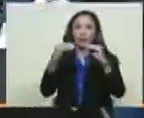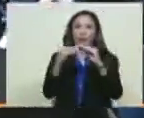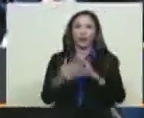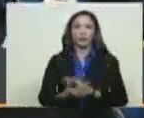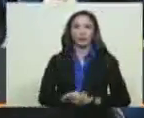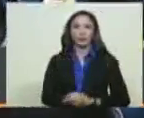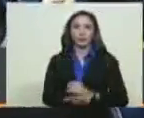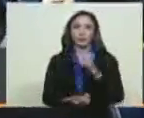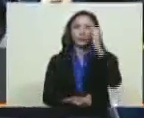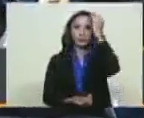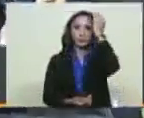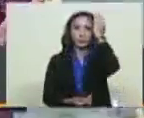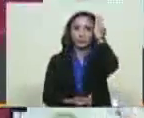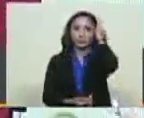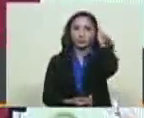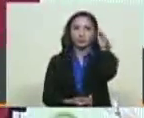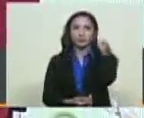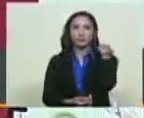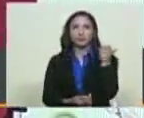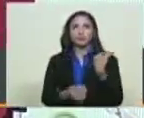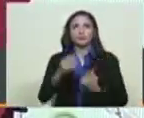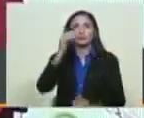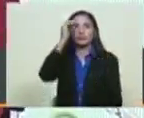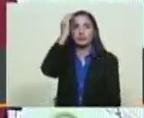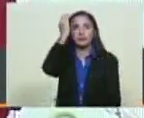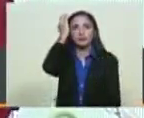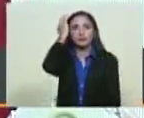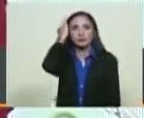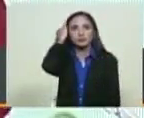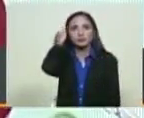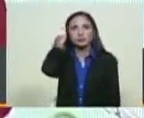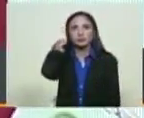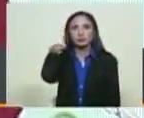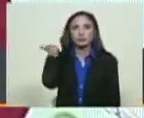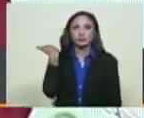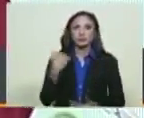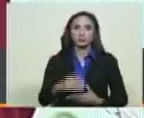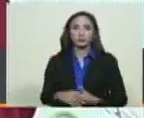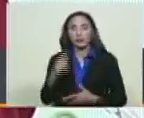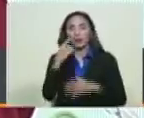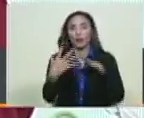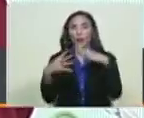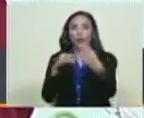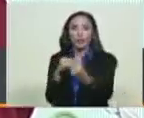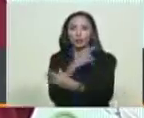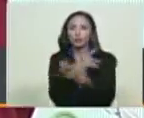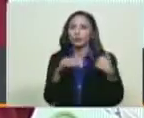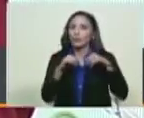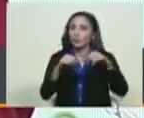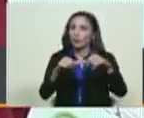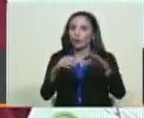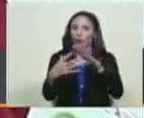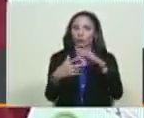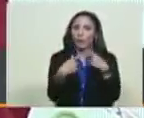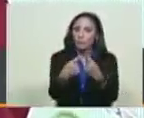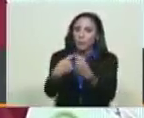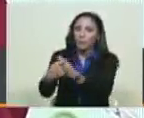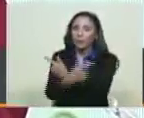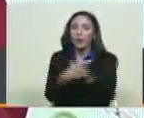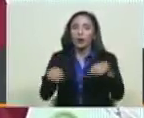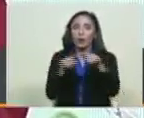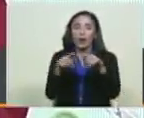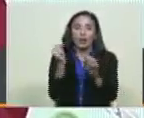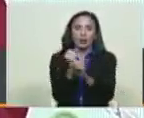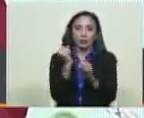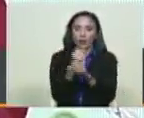que tendrá su factor de corrección permanente y el trabajador